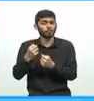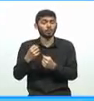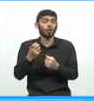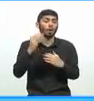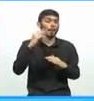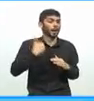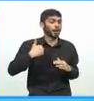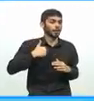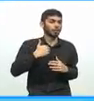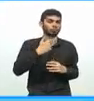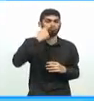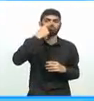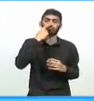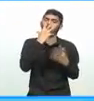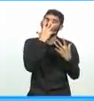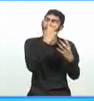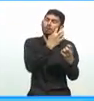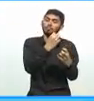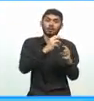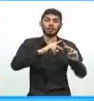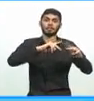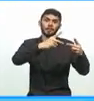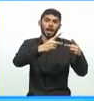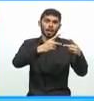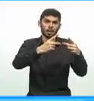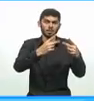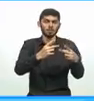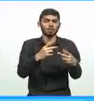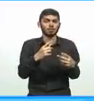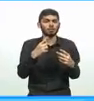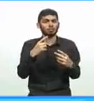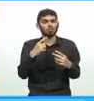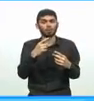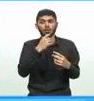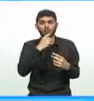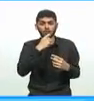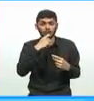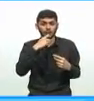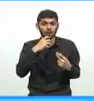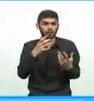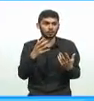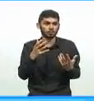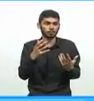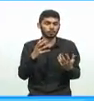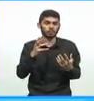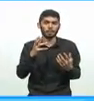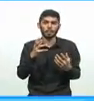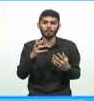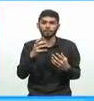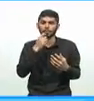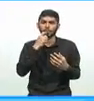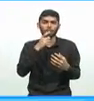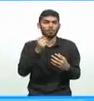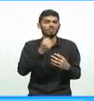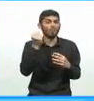Argentina es grande porque sabemos que vamos a jugar una semifinal. Pero mentiríamos si dijéramos que le damos importancia más a una